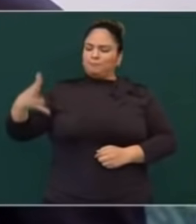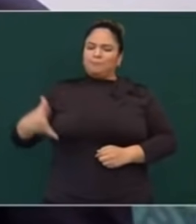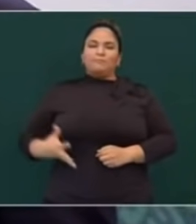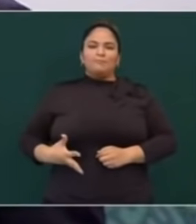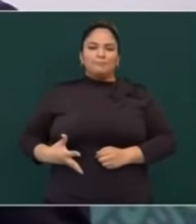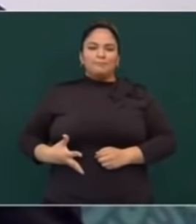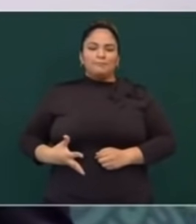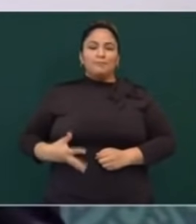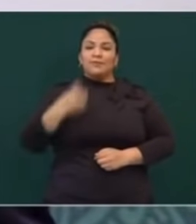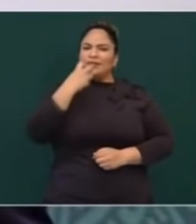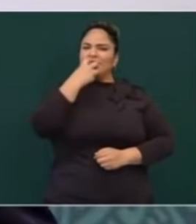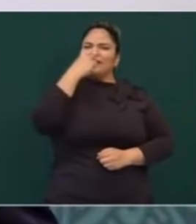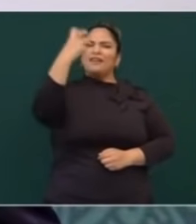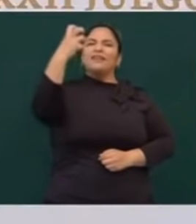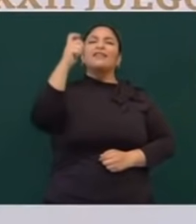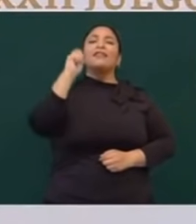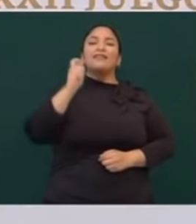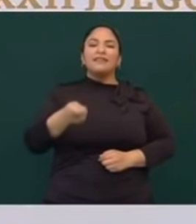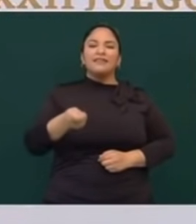gritar